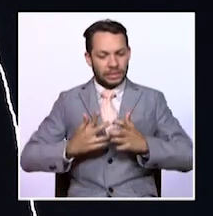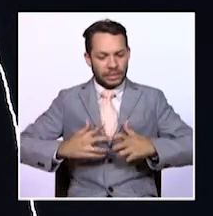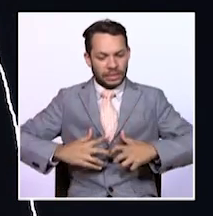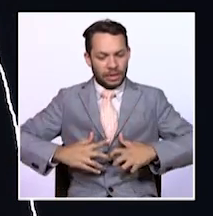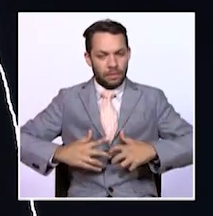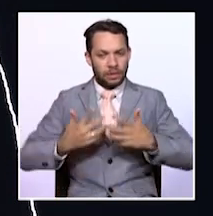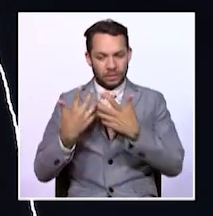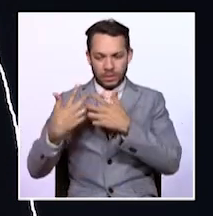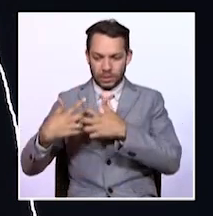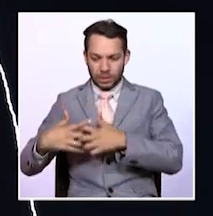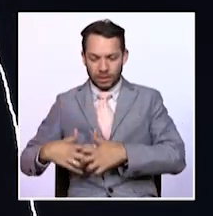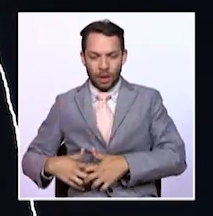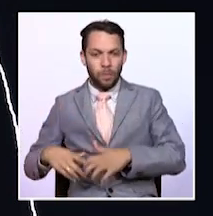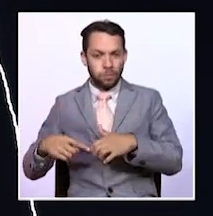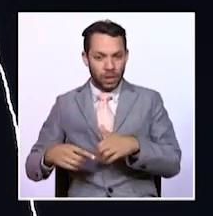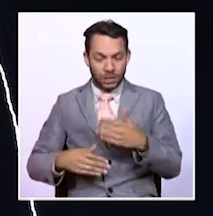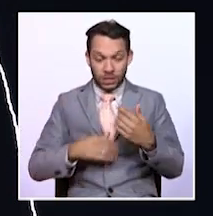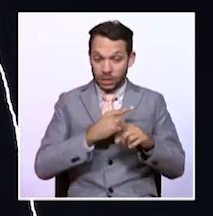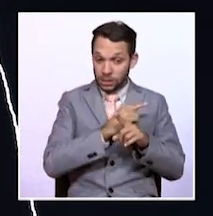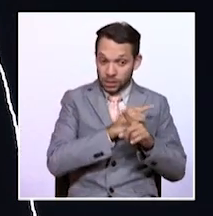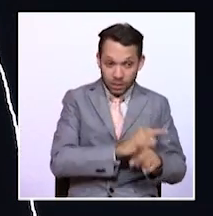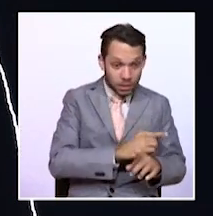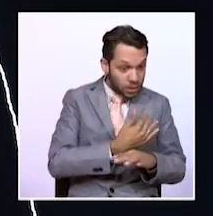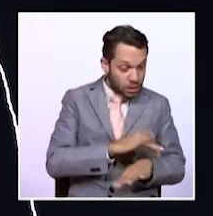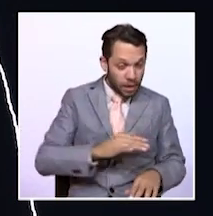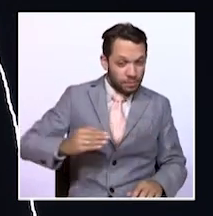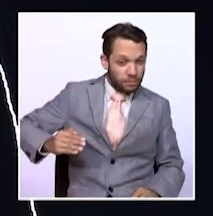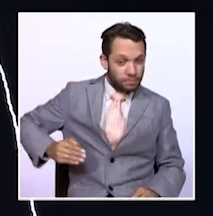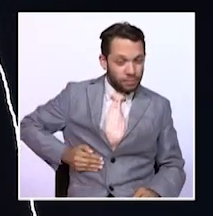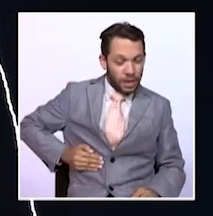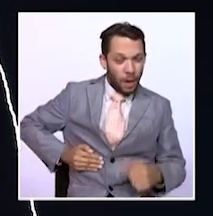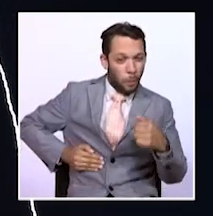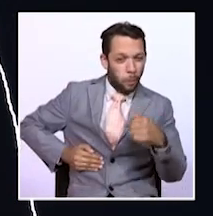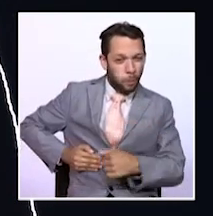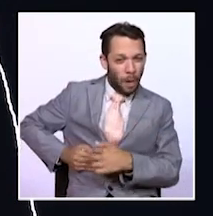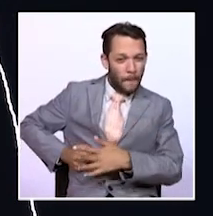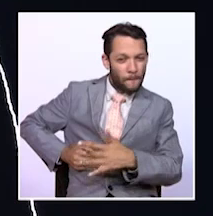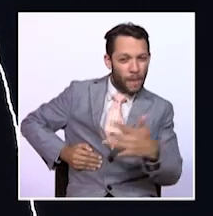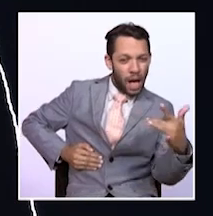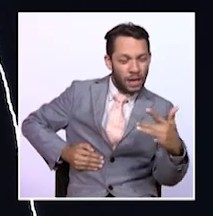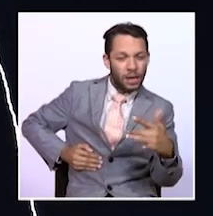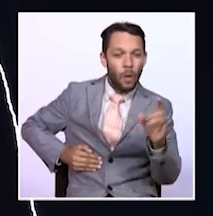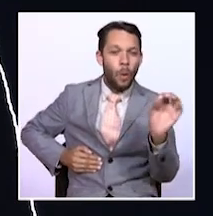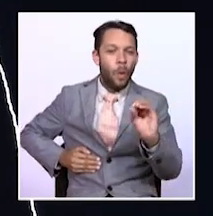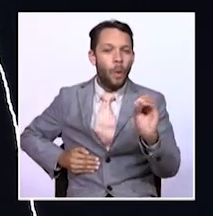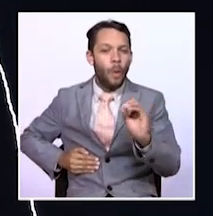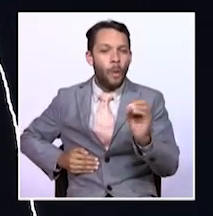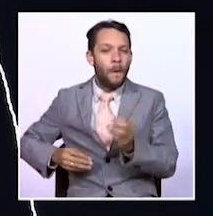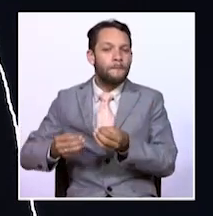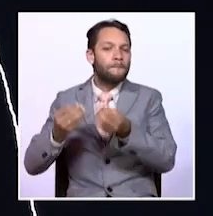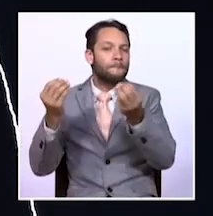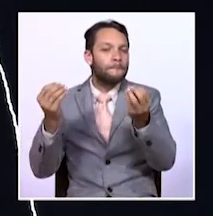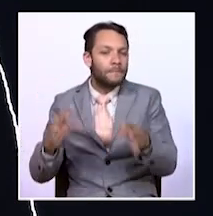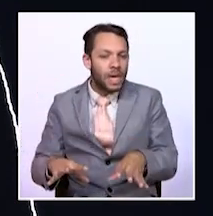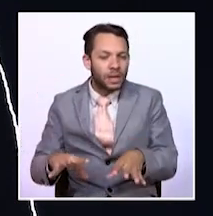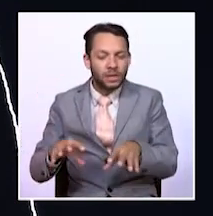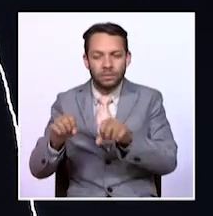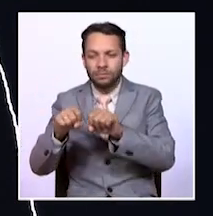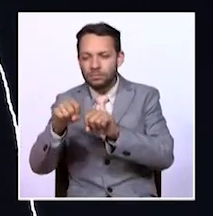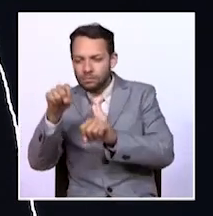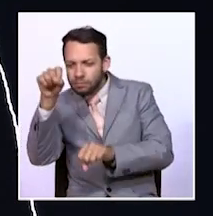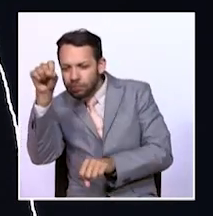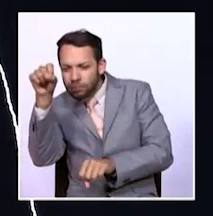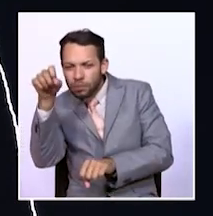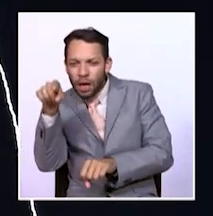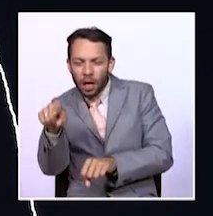hasta ahí, una vez que el hígado está aumentada la ecogenicidad, que hay pérdida o disminución de la visualización